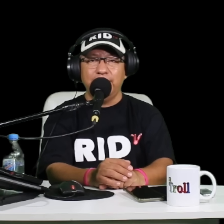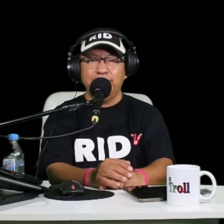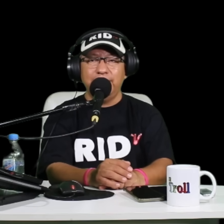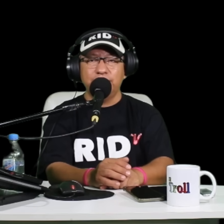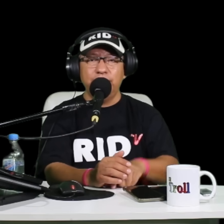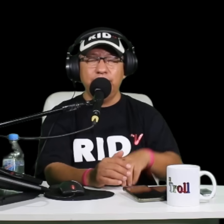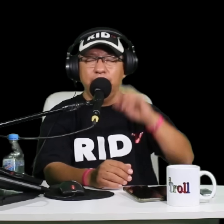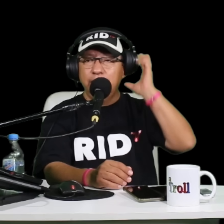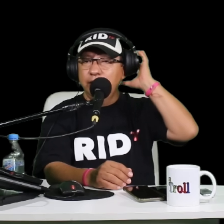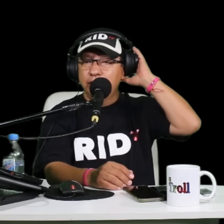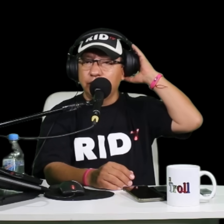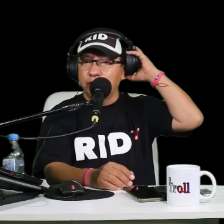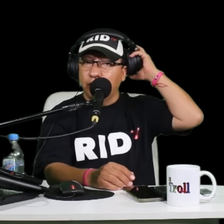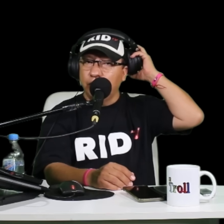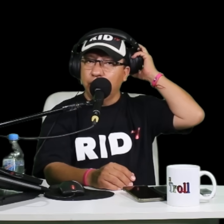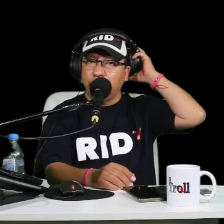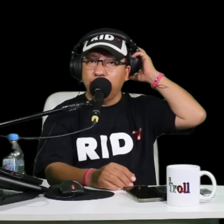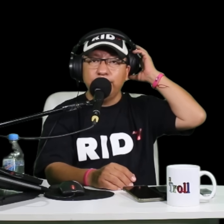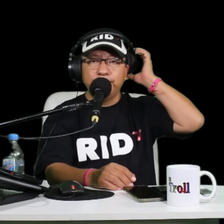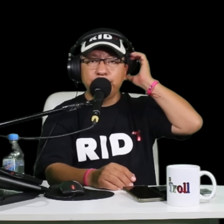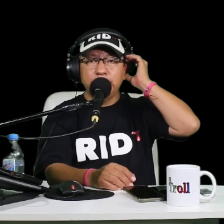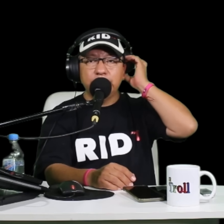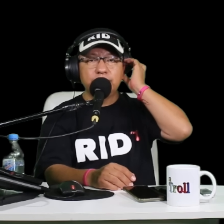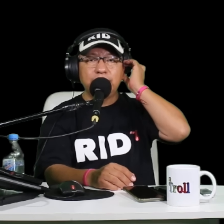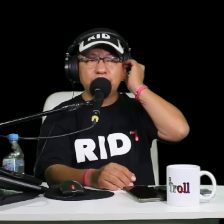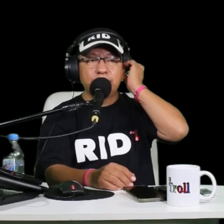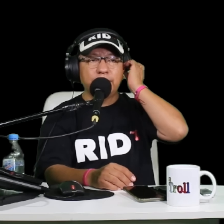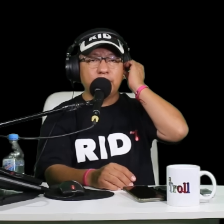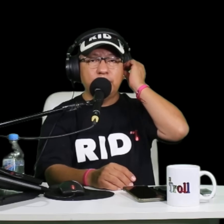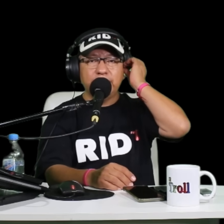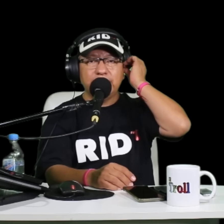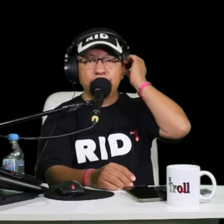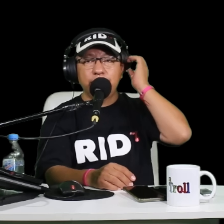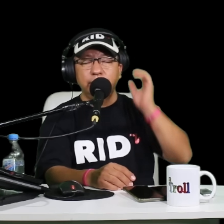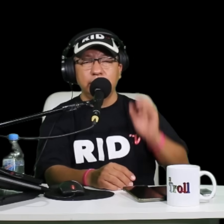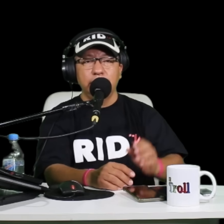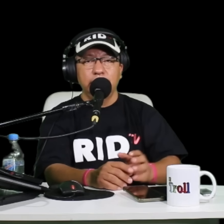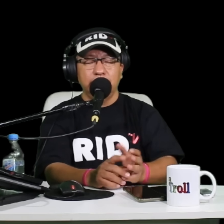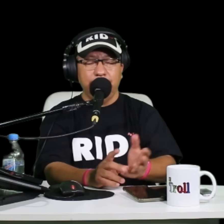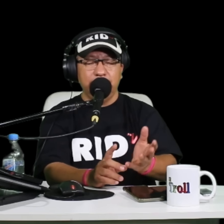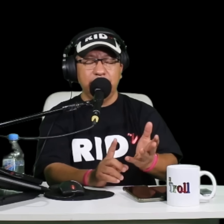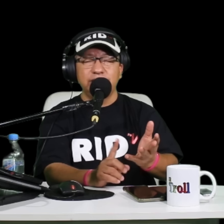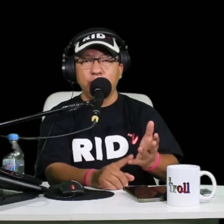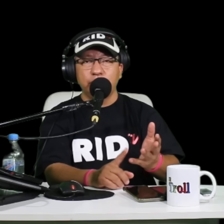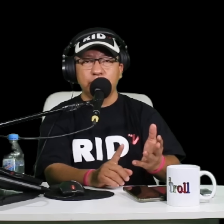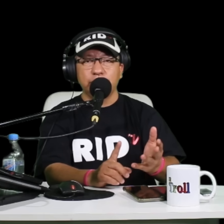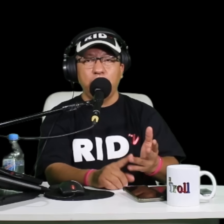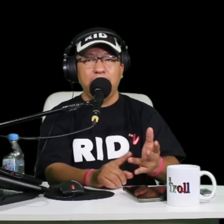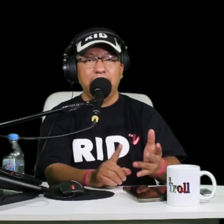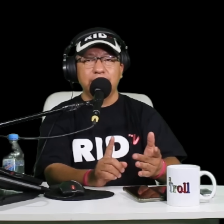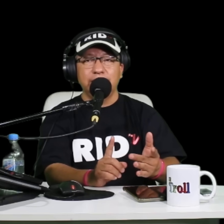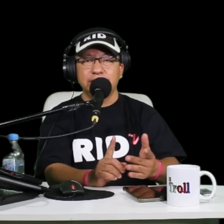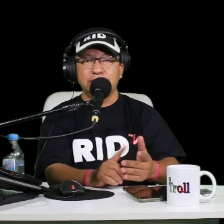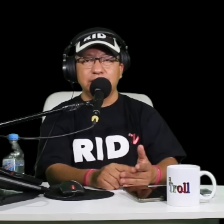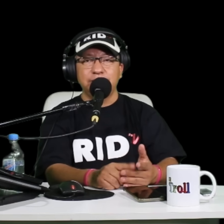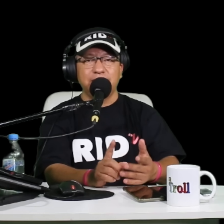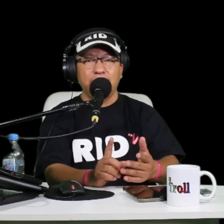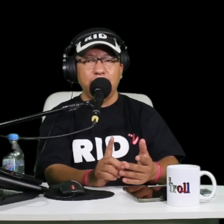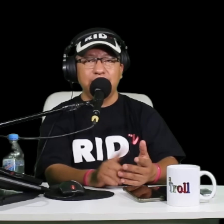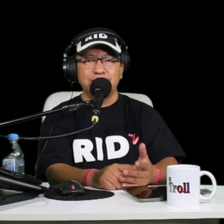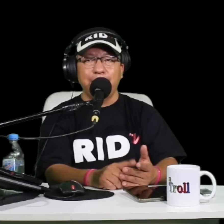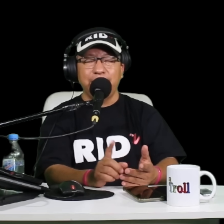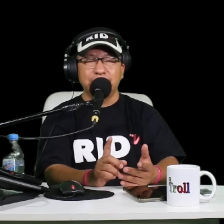una elección yo no creo es un asunto de comunicación a ver discursos volantes